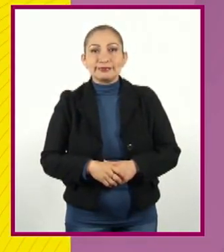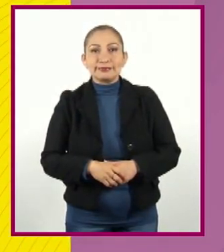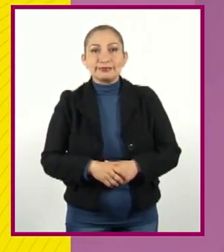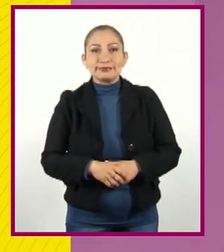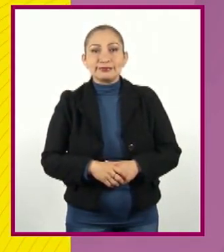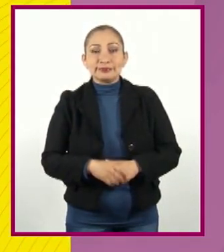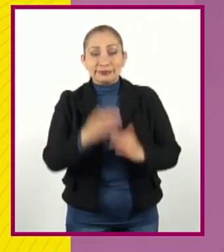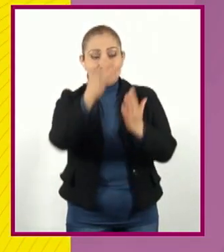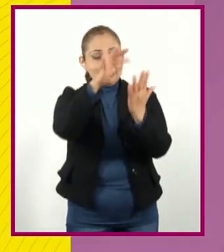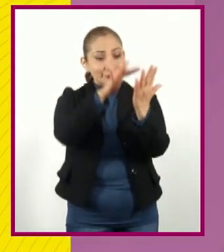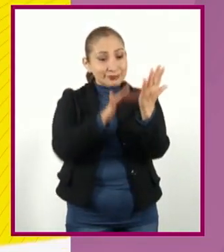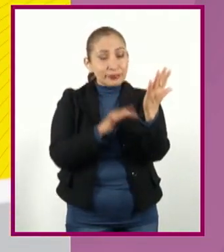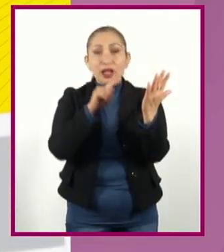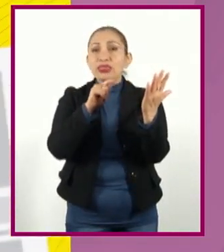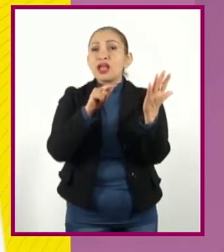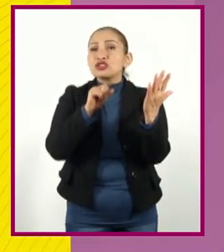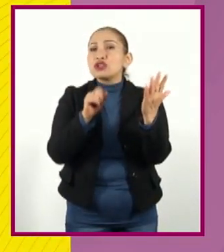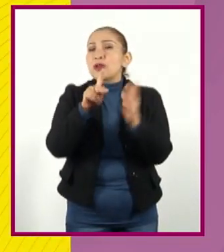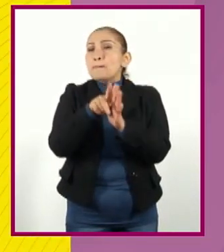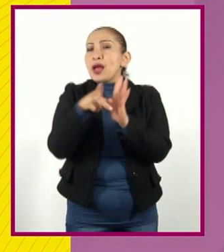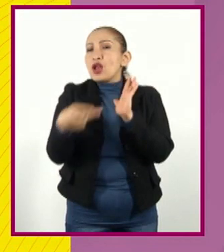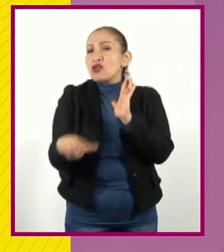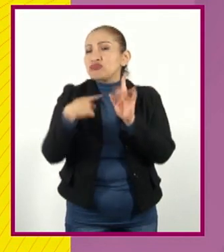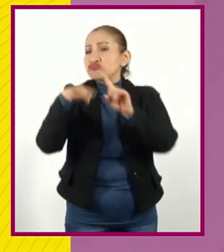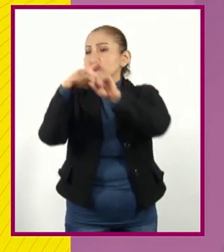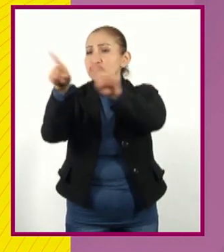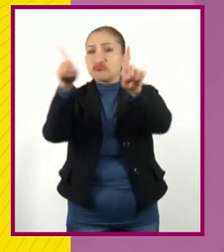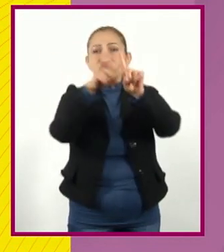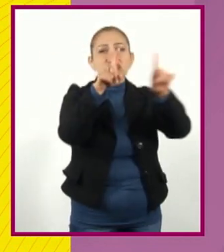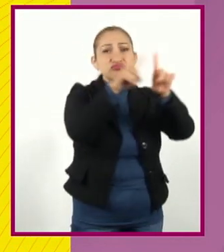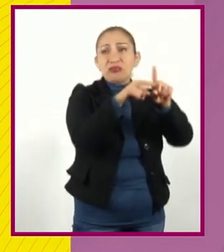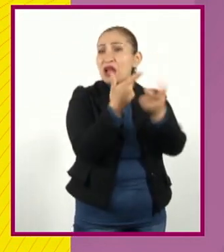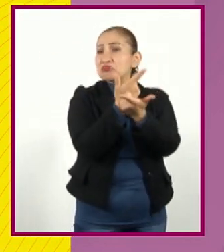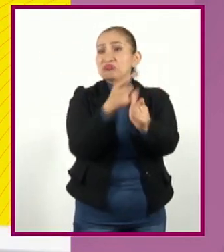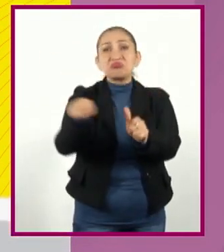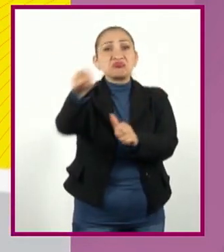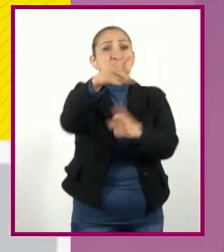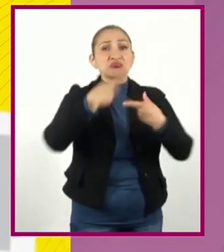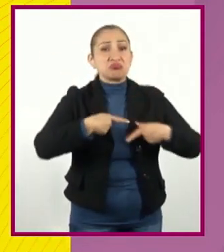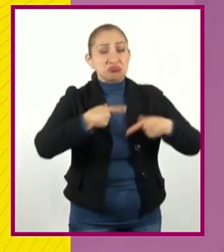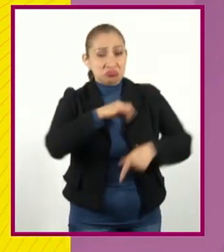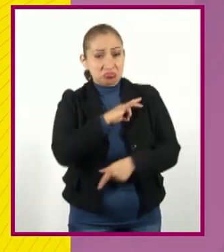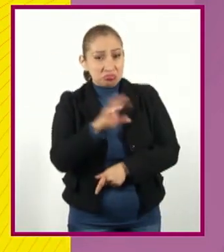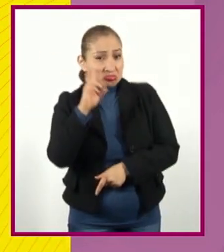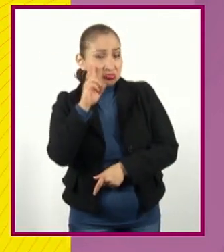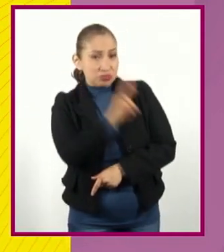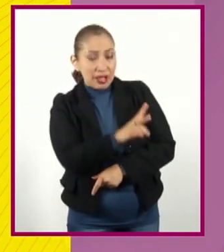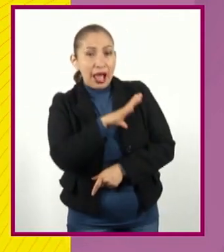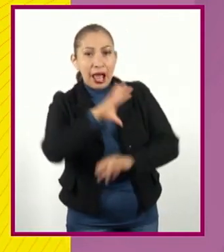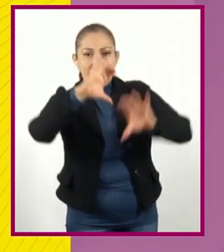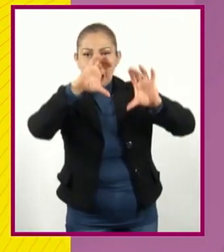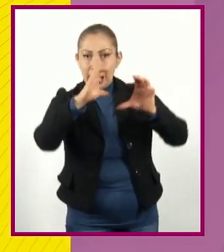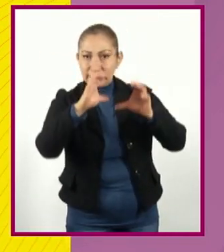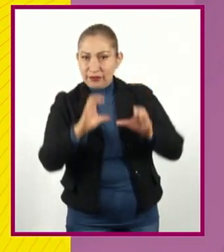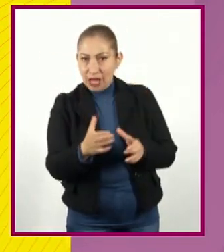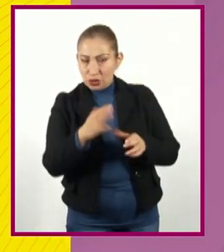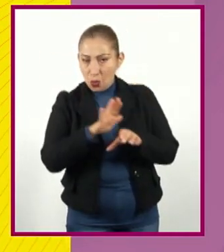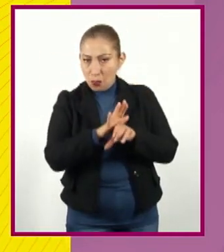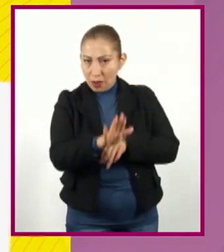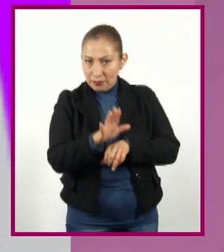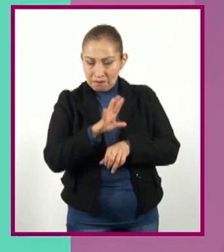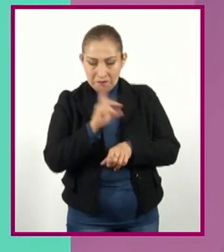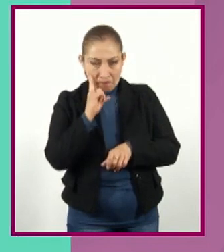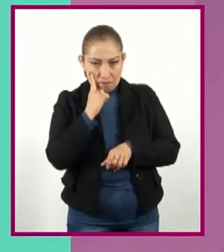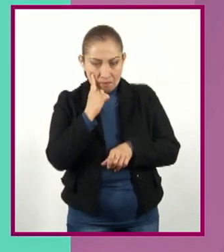Los textos periodísticos son variados y están a disposición de casi todas las personas. Se clasifican de la siguiente manera.